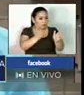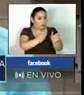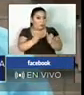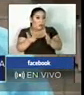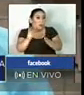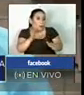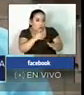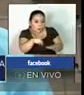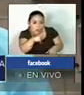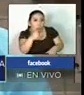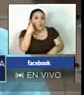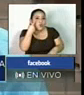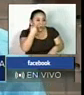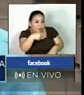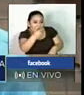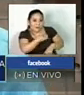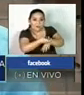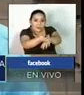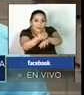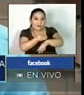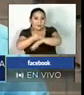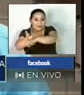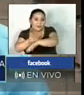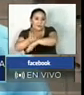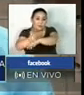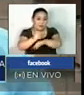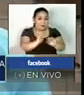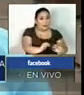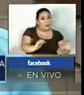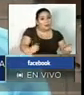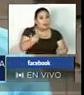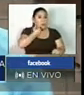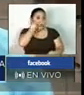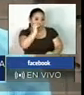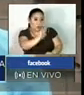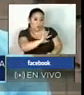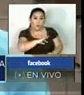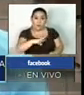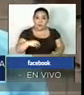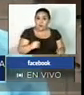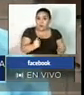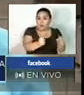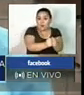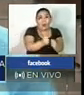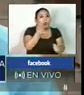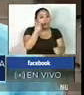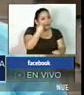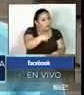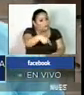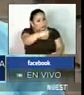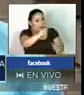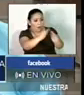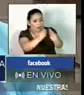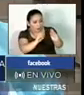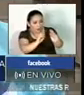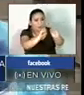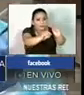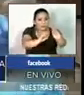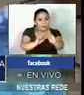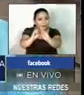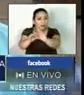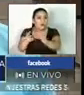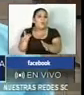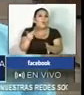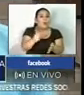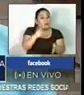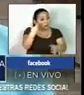transporte de todos estos jóvenes y niños junto con sus familias hasta sus casas. Se han despachado